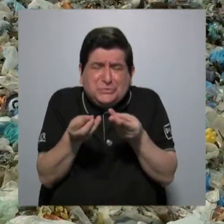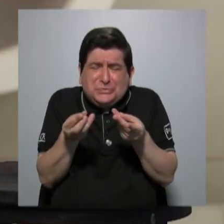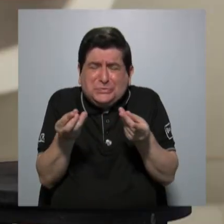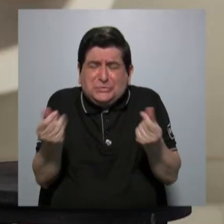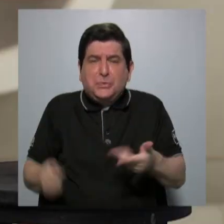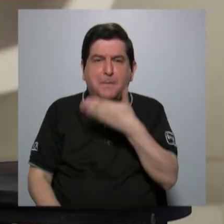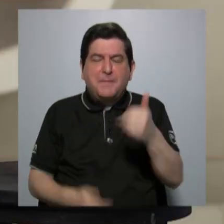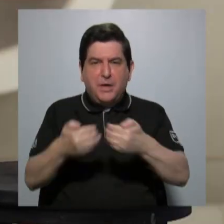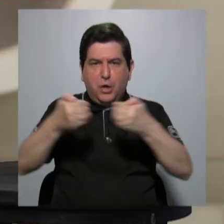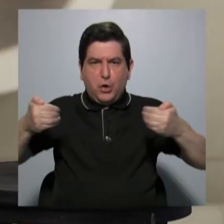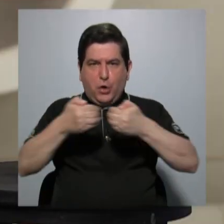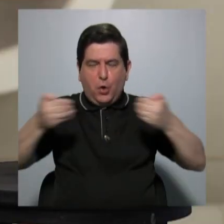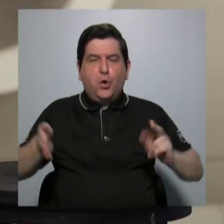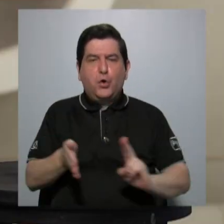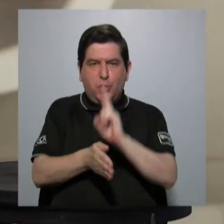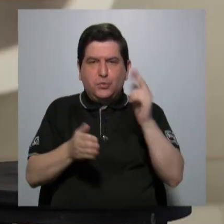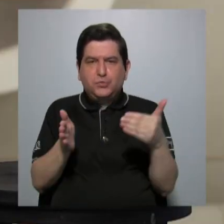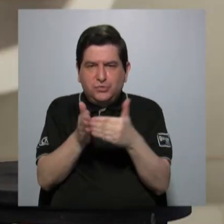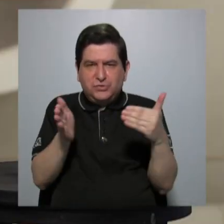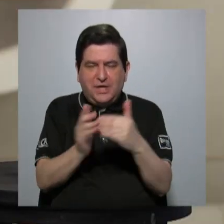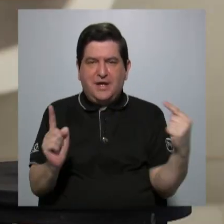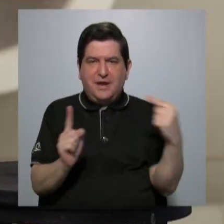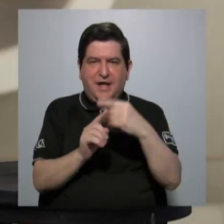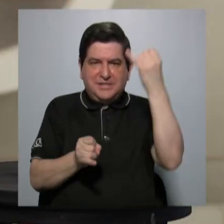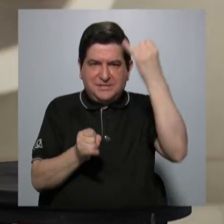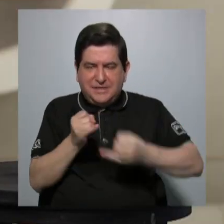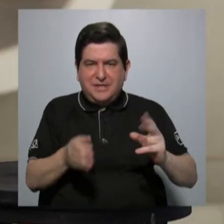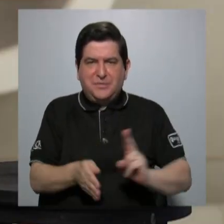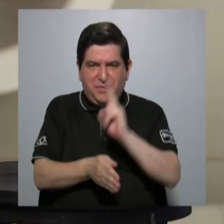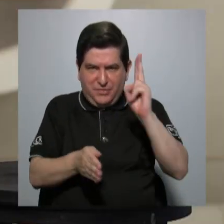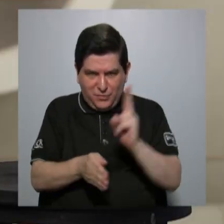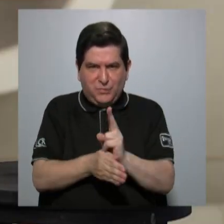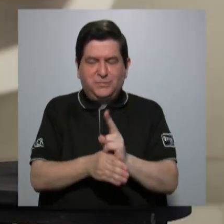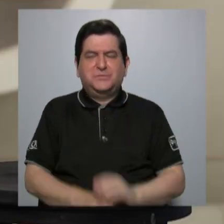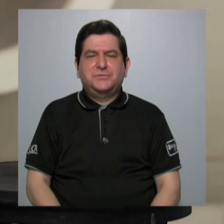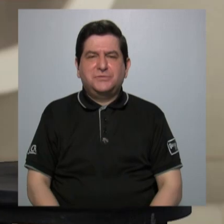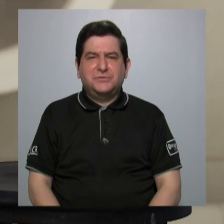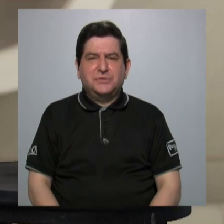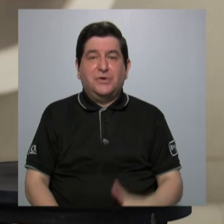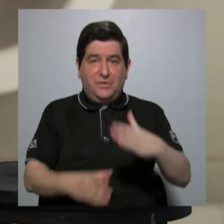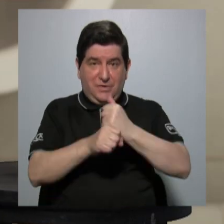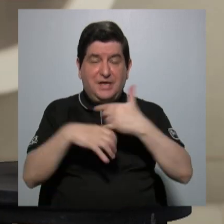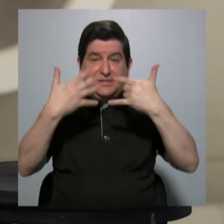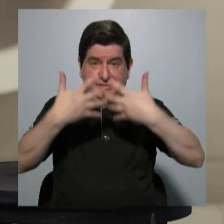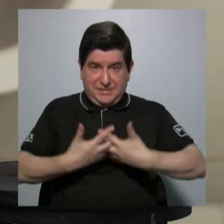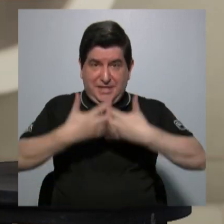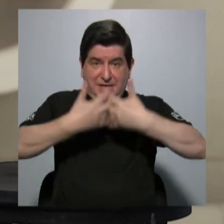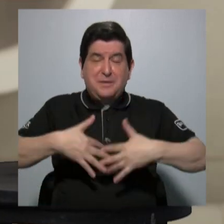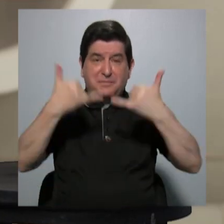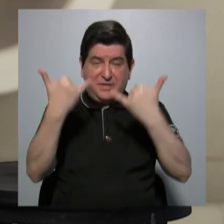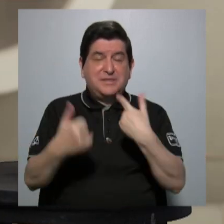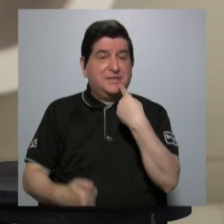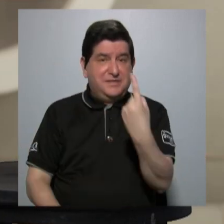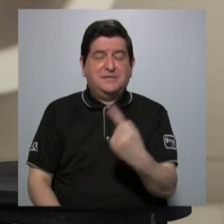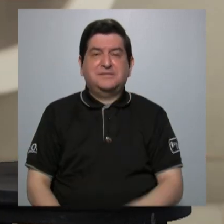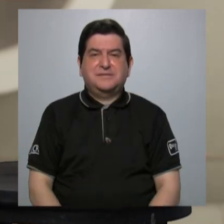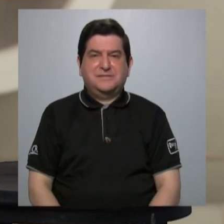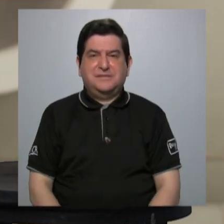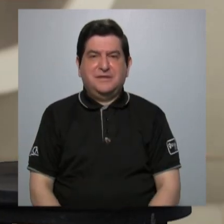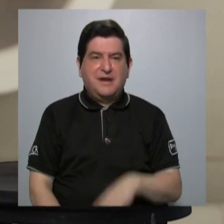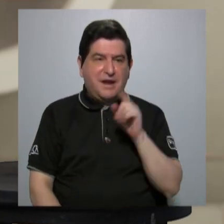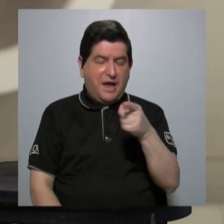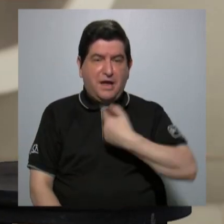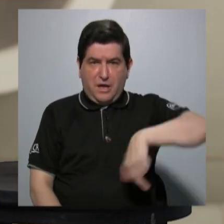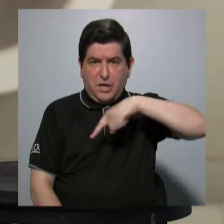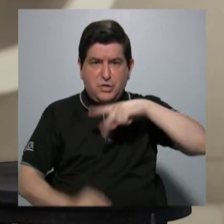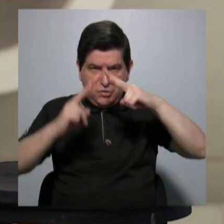¿Por qué no lo separamos y lo reutilizamos hasta que agote su vida útil? Tal y como lo están haciendo algunas empresas que puedo mencionar aquí, a